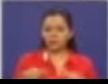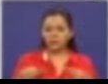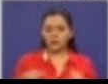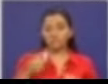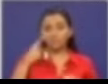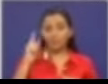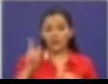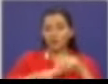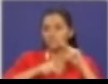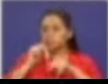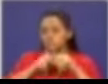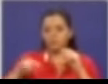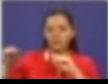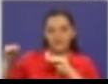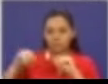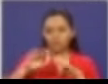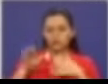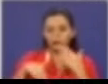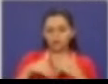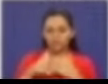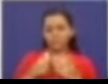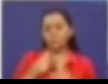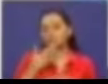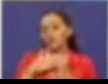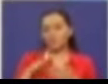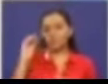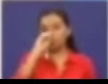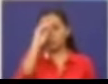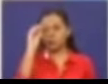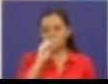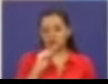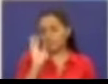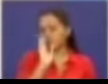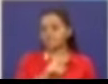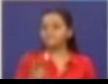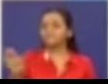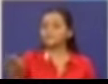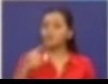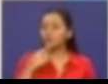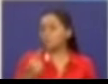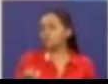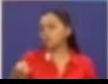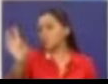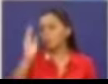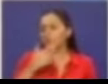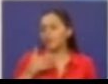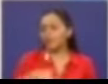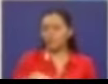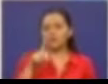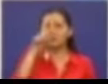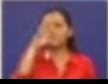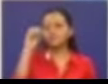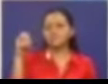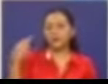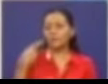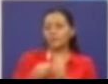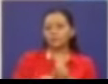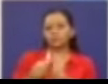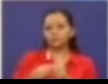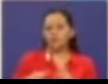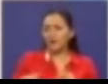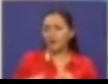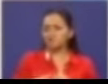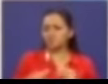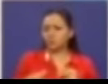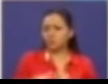siempre porcentajes. O sea, si yo digo, uno de ustedes está gastando $100 mensuales, es demasiado,